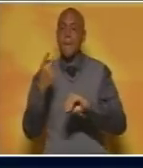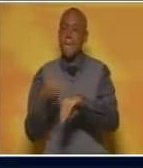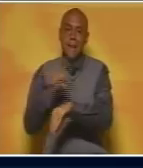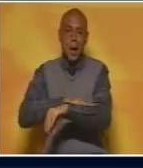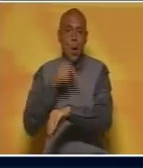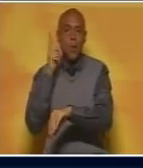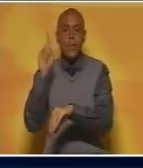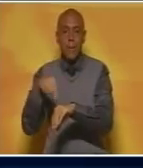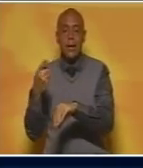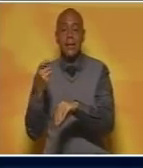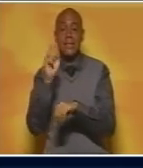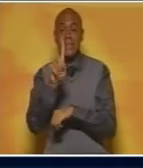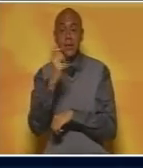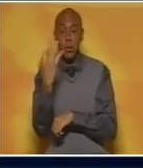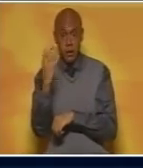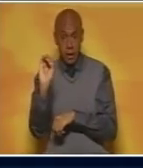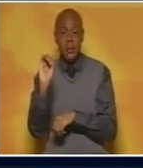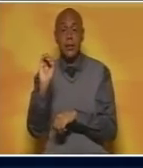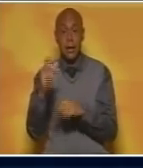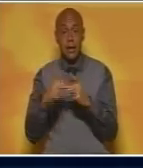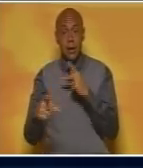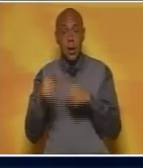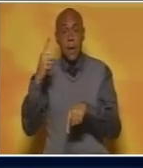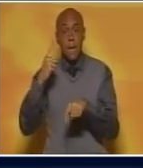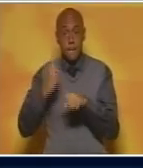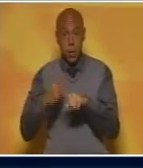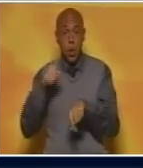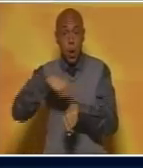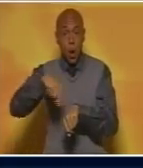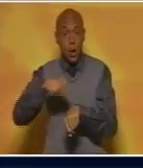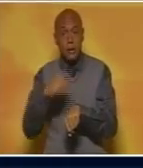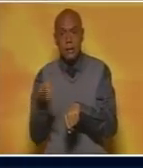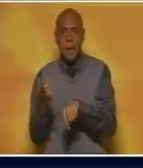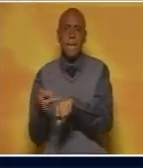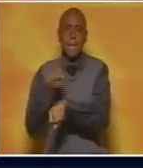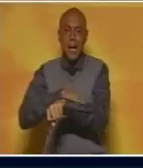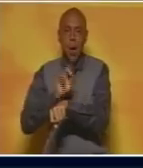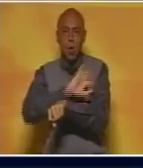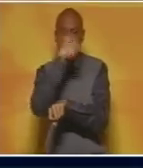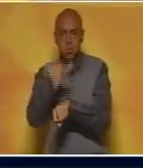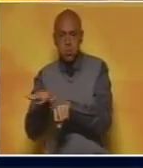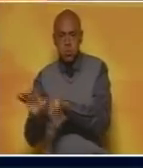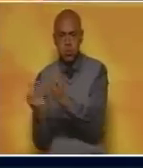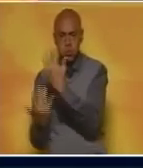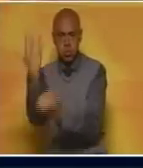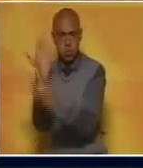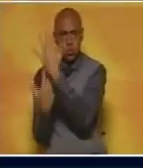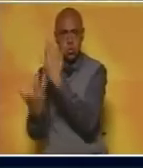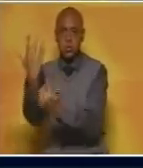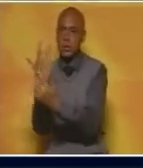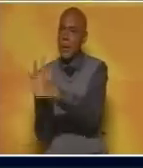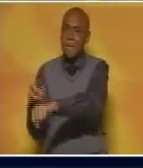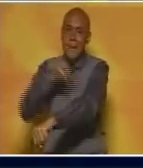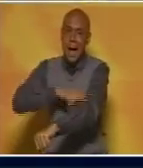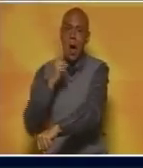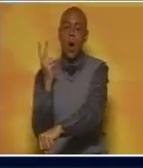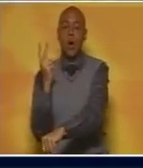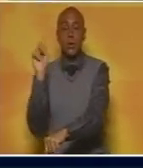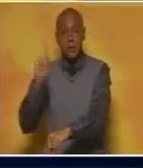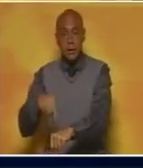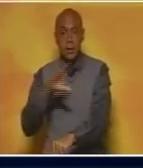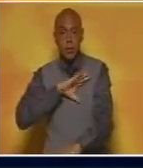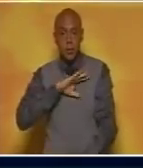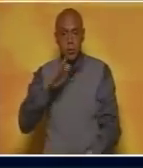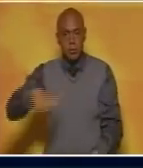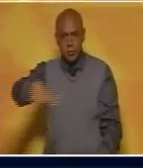de hasta 130 kilómetros por hora mantienen en jaque a la entidad al avivar las llamas. En el condado